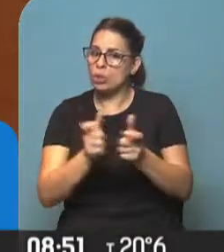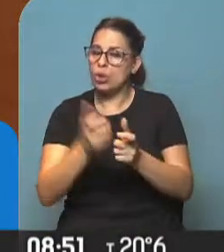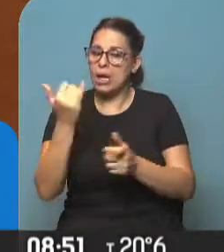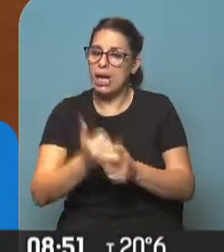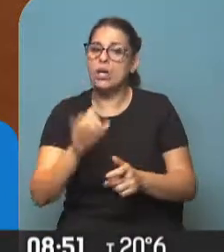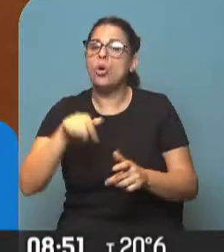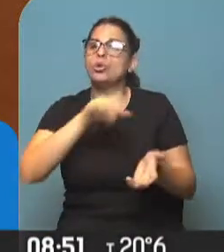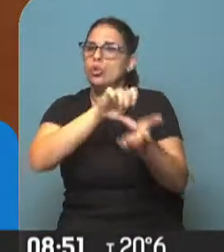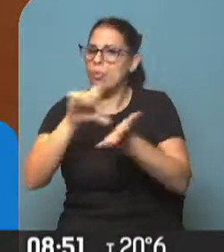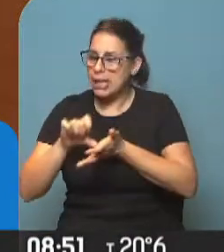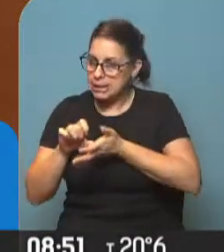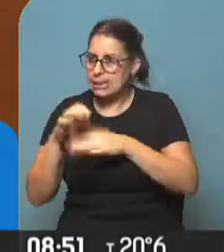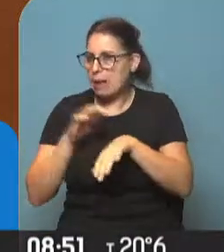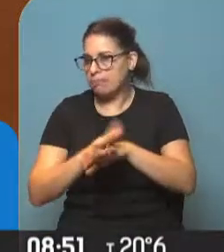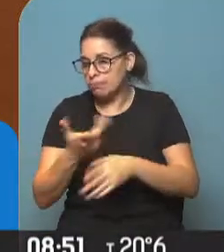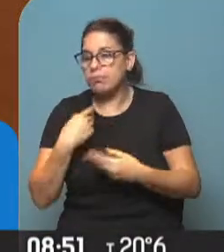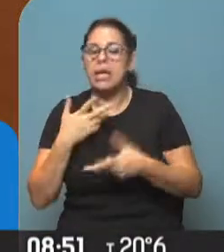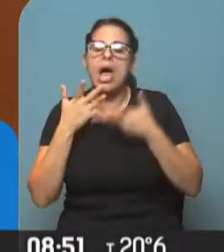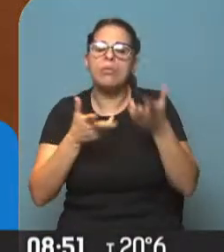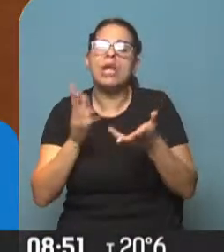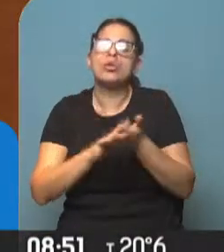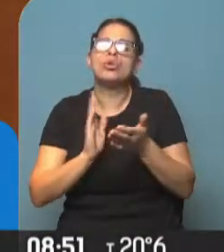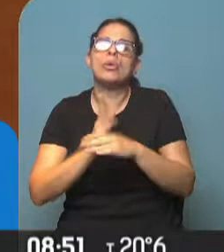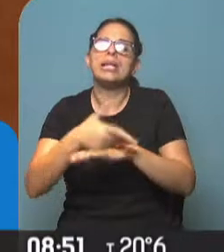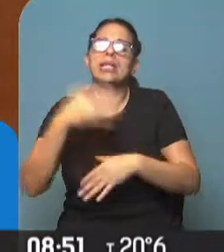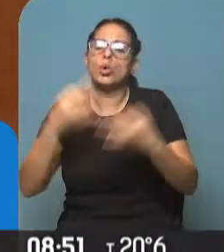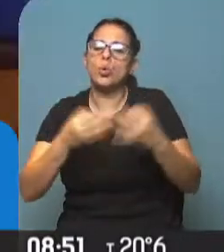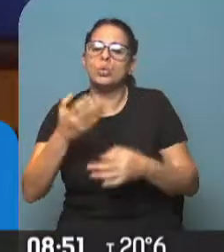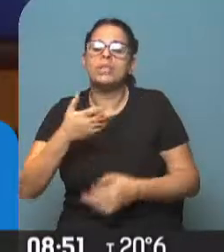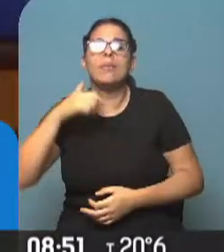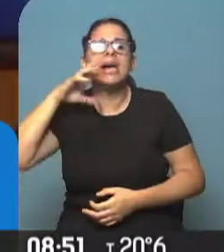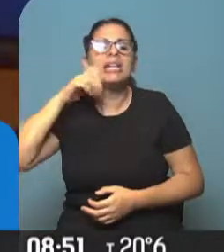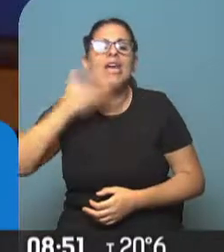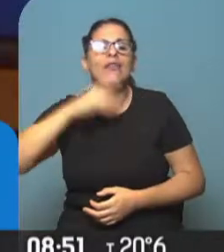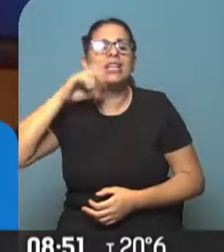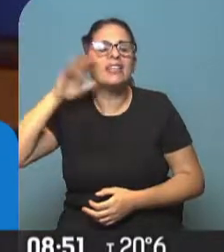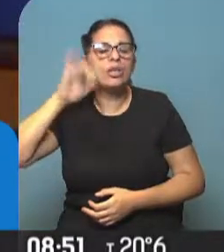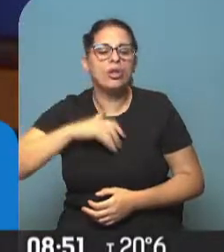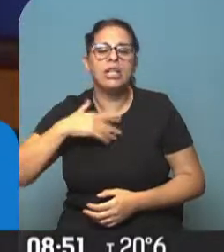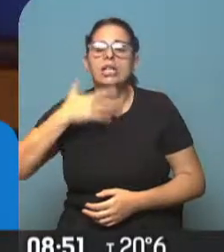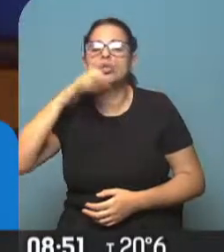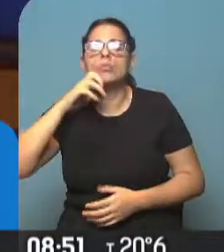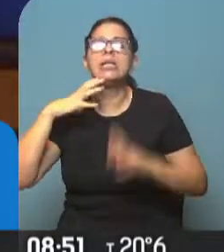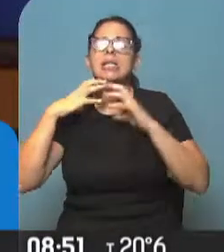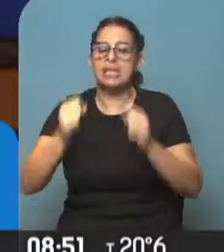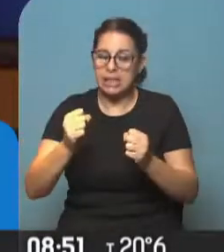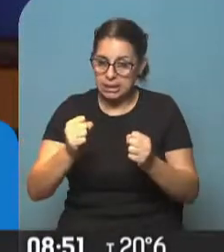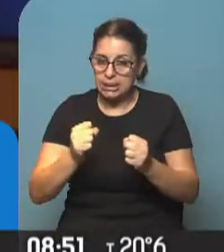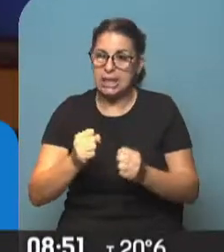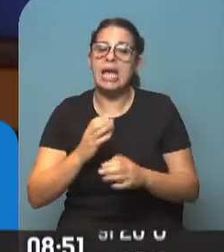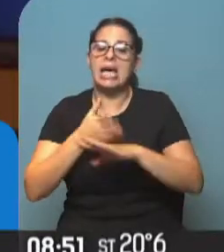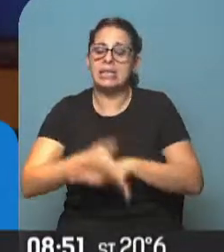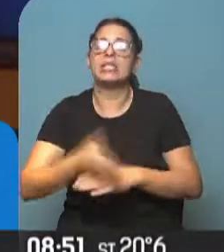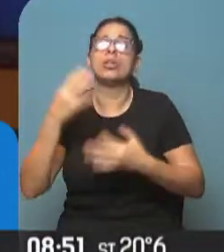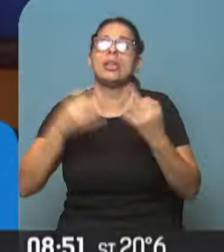países amigos para hablar justamente del acceso a la justicia maría fernanda rodríguez es subsecretaria de acceso a justicia del ministerio de justicia y